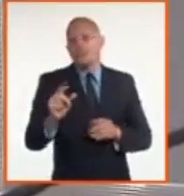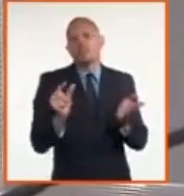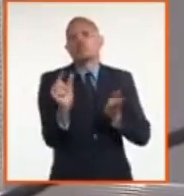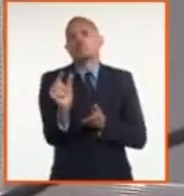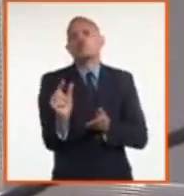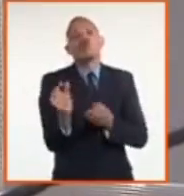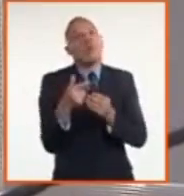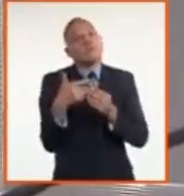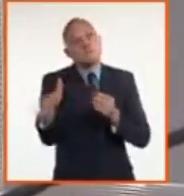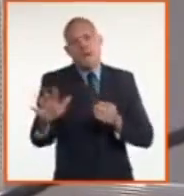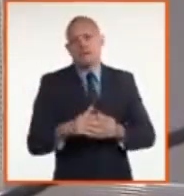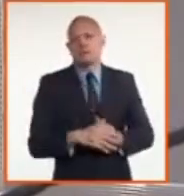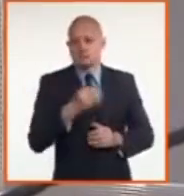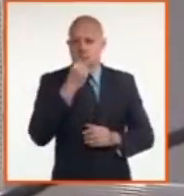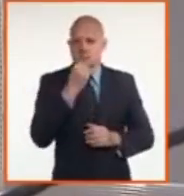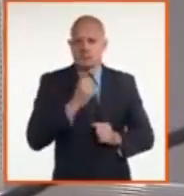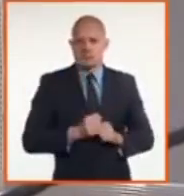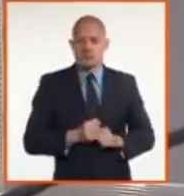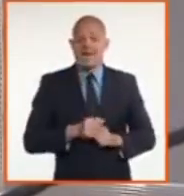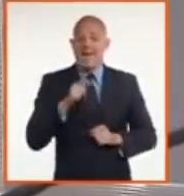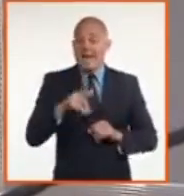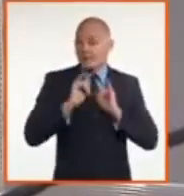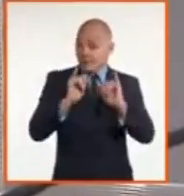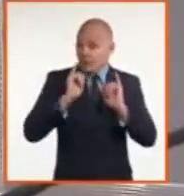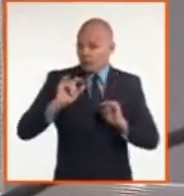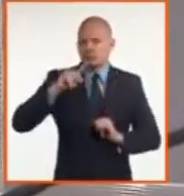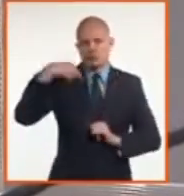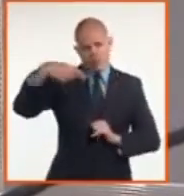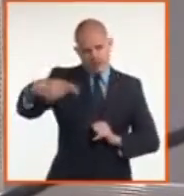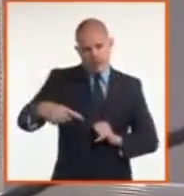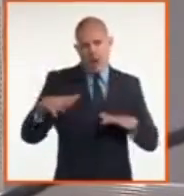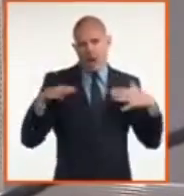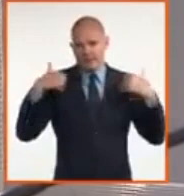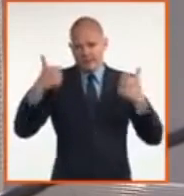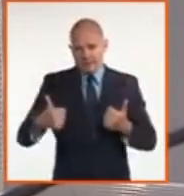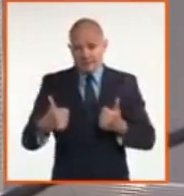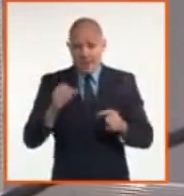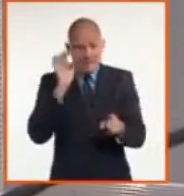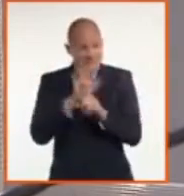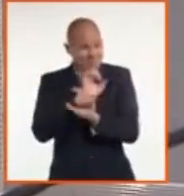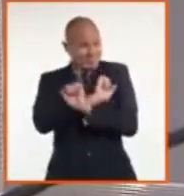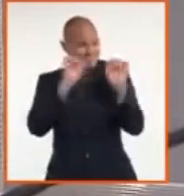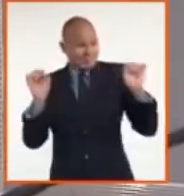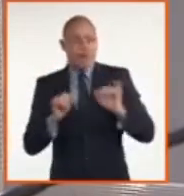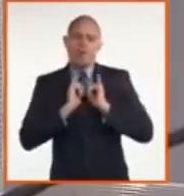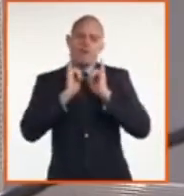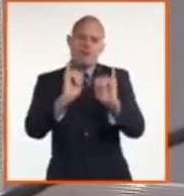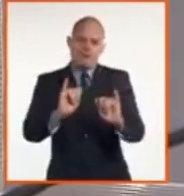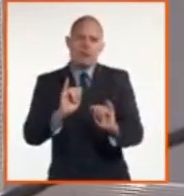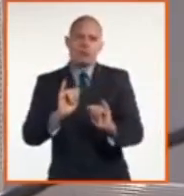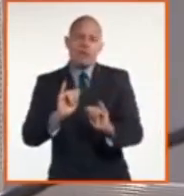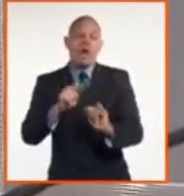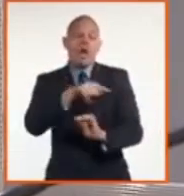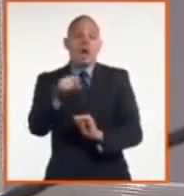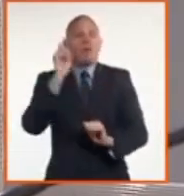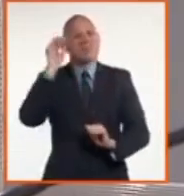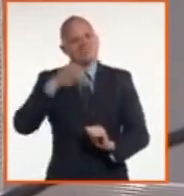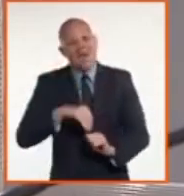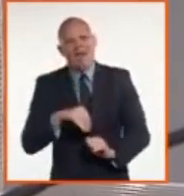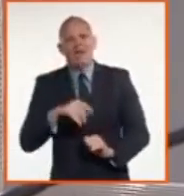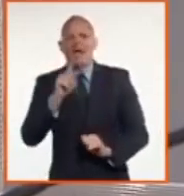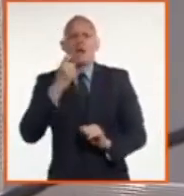se elevaba de todos los días la población para que realmente la población sepa hasta dónde pueden